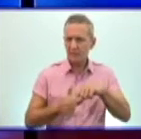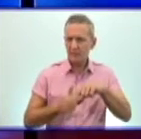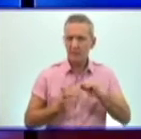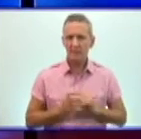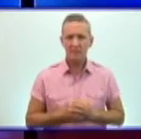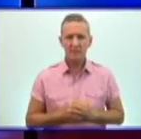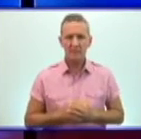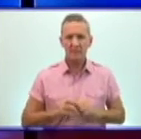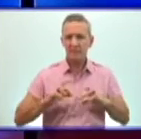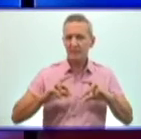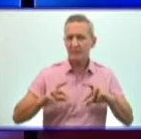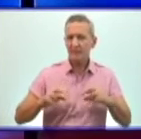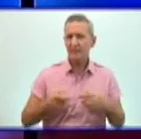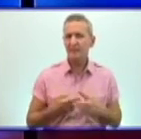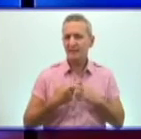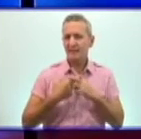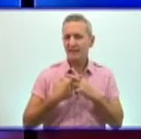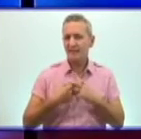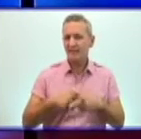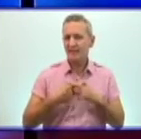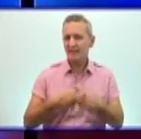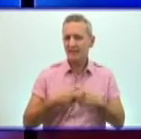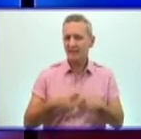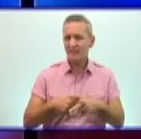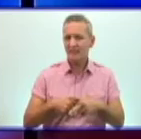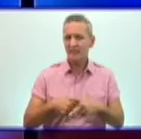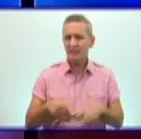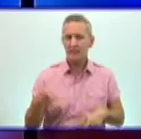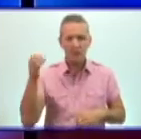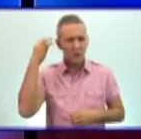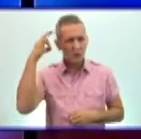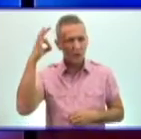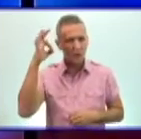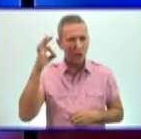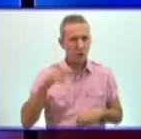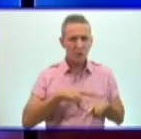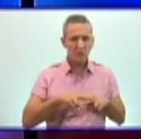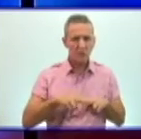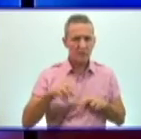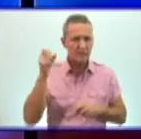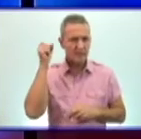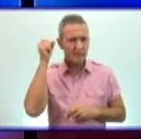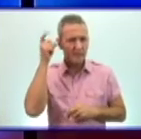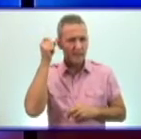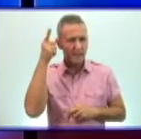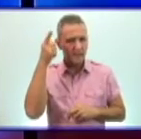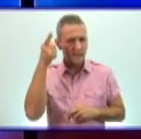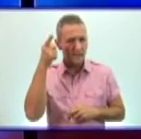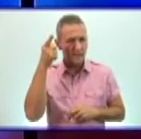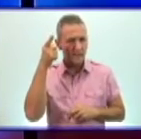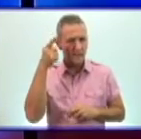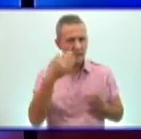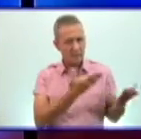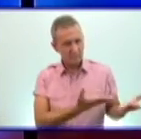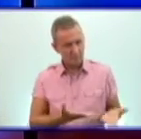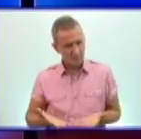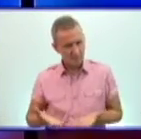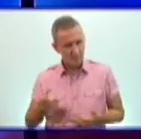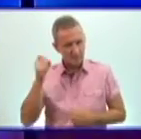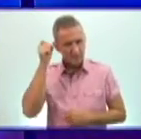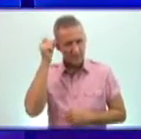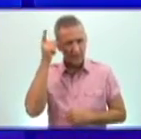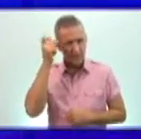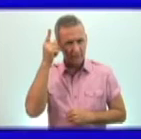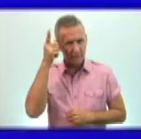se rectifica por la lógica histórica de la experiencia, de la siempre bienvenida experiencia.